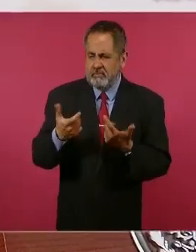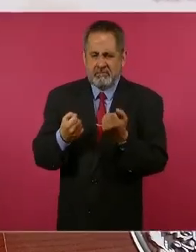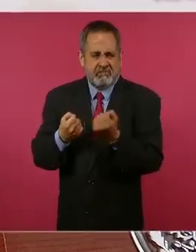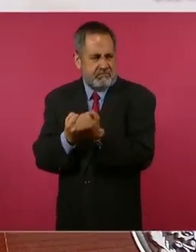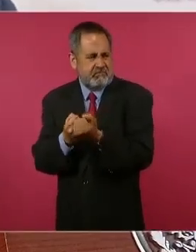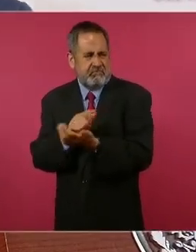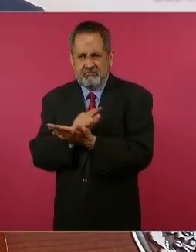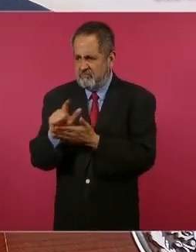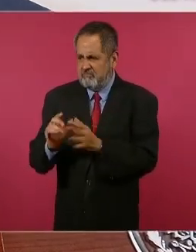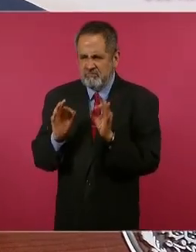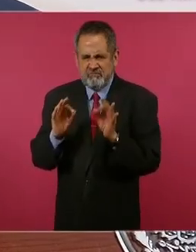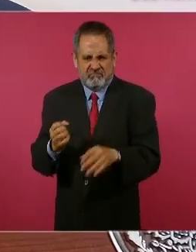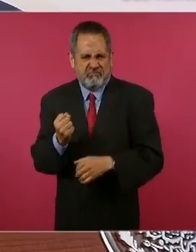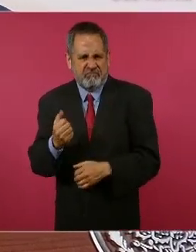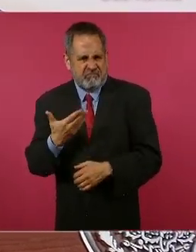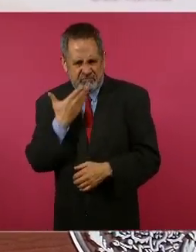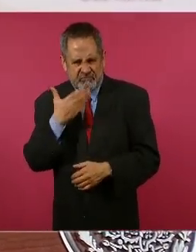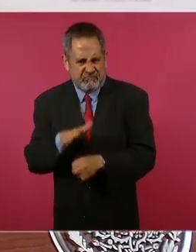finanzas públicas sanas?